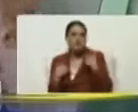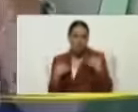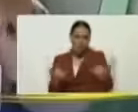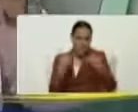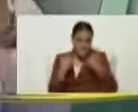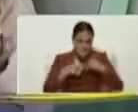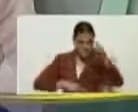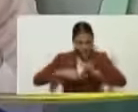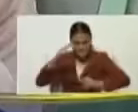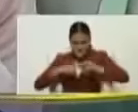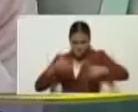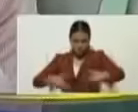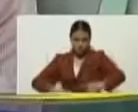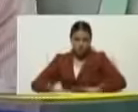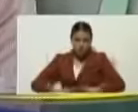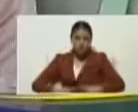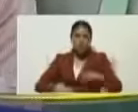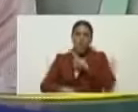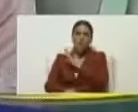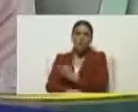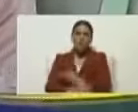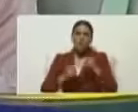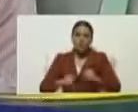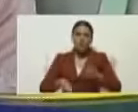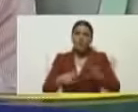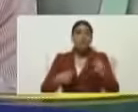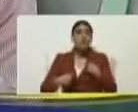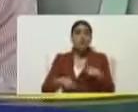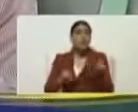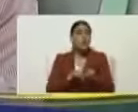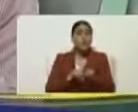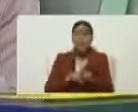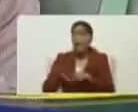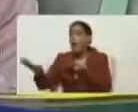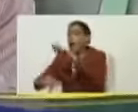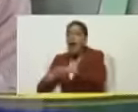El poder verdadero es cuando uno no depende de nadie.